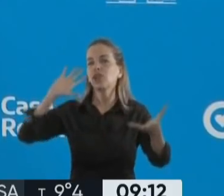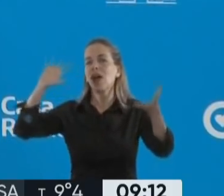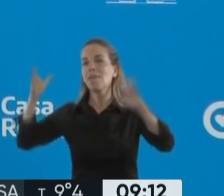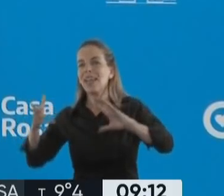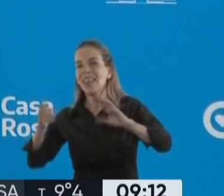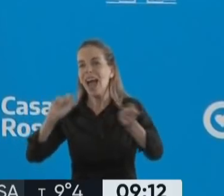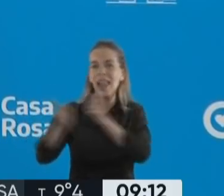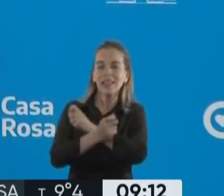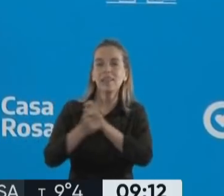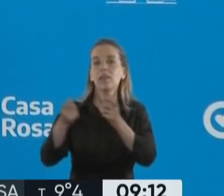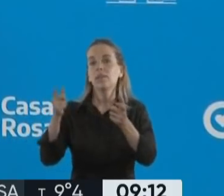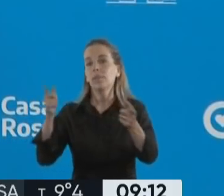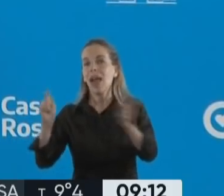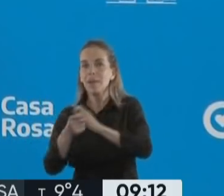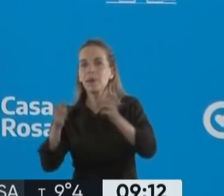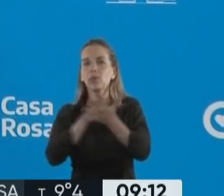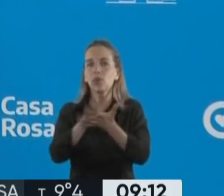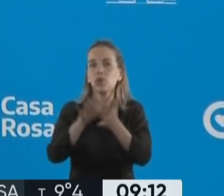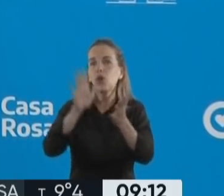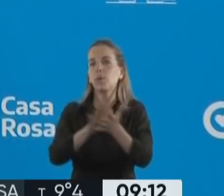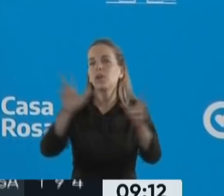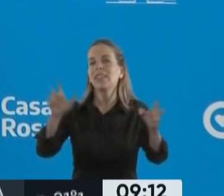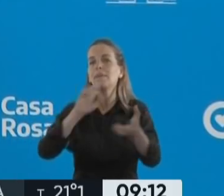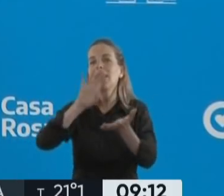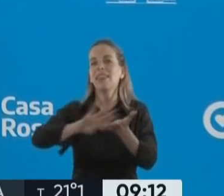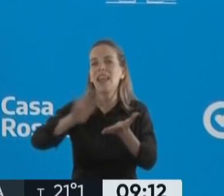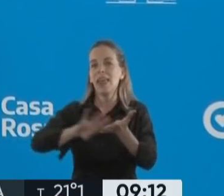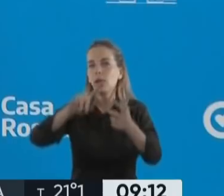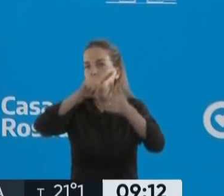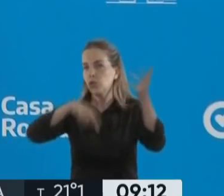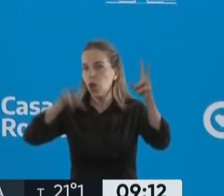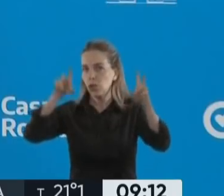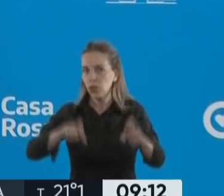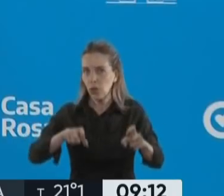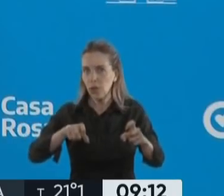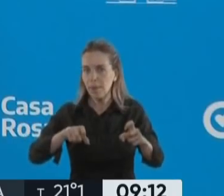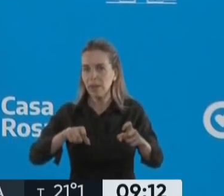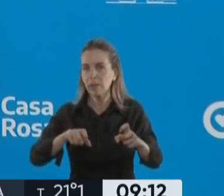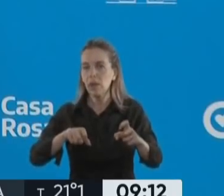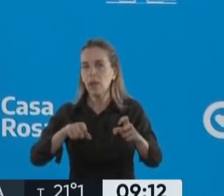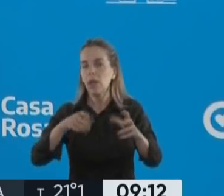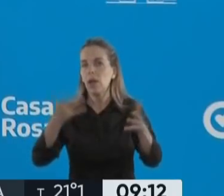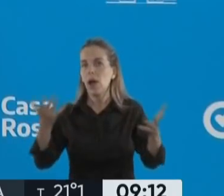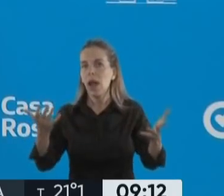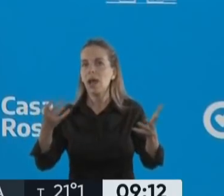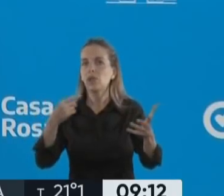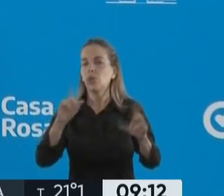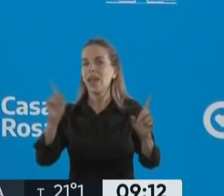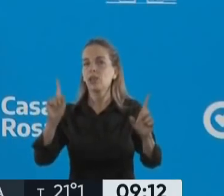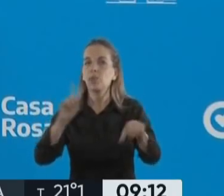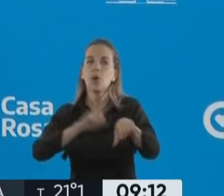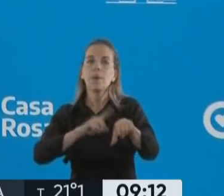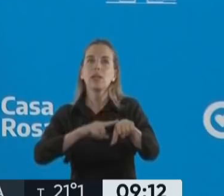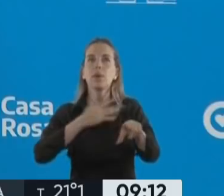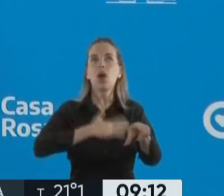de deuda. Todos estos puntos, la verdad es que constituyen por lo menos, no es momento para estar contentos en ningún sentido, pero